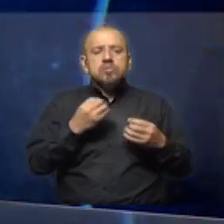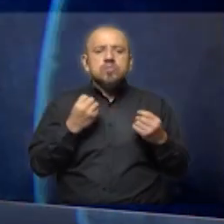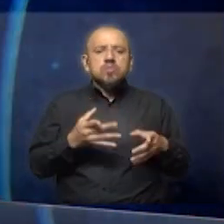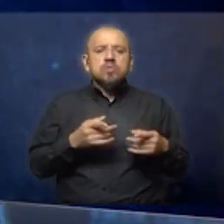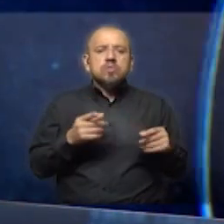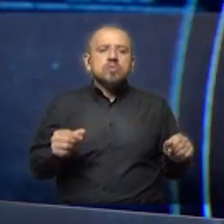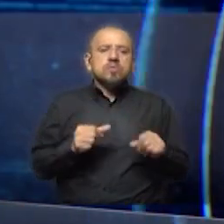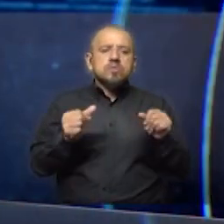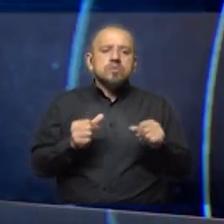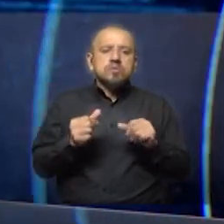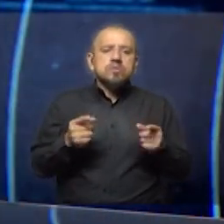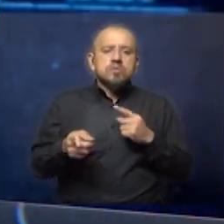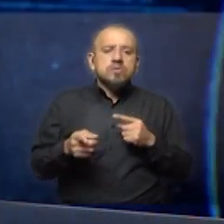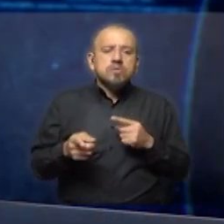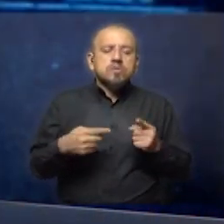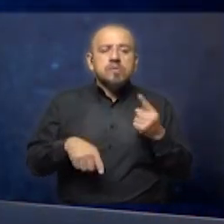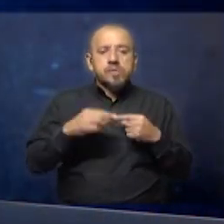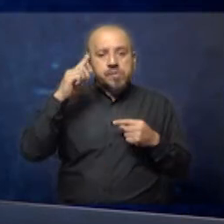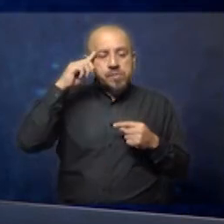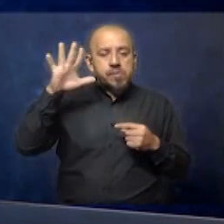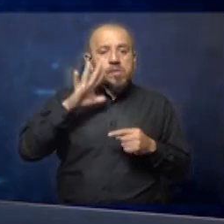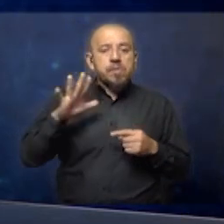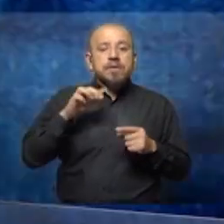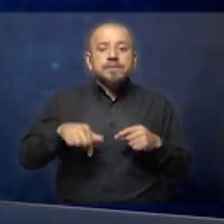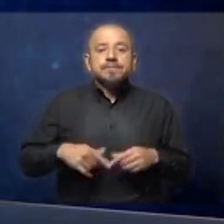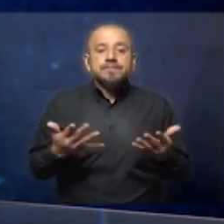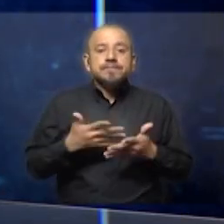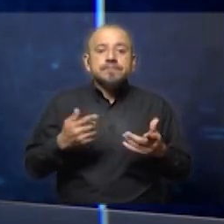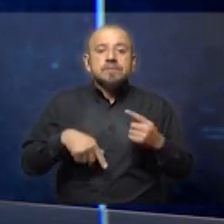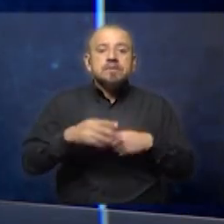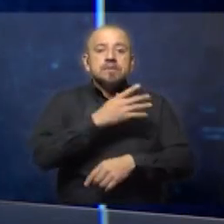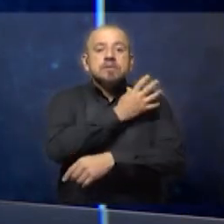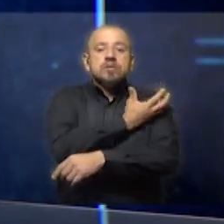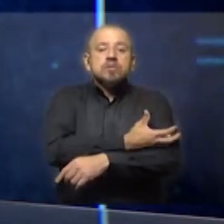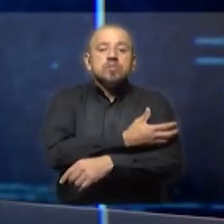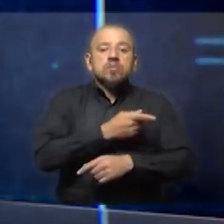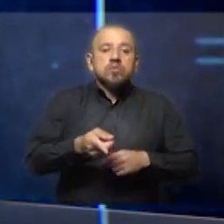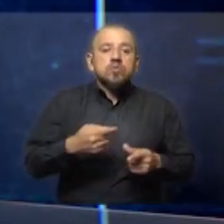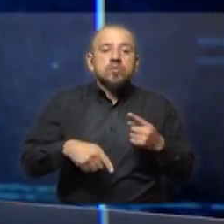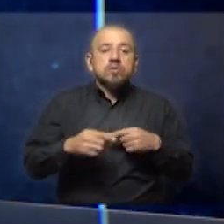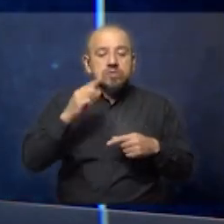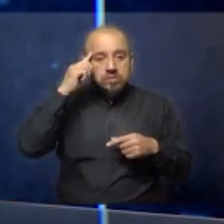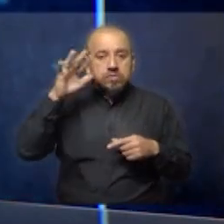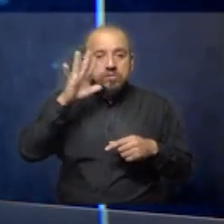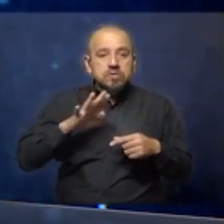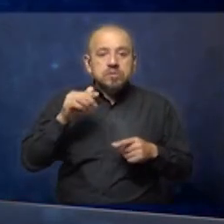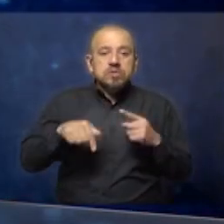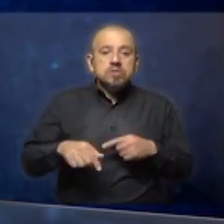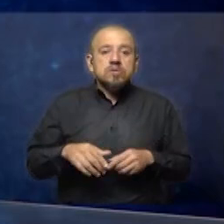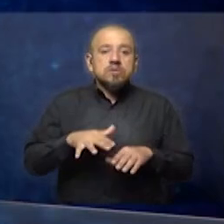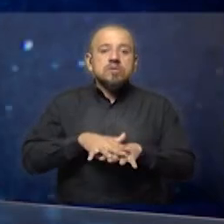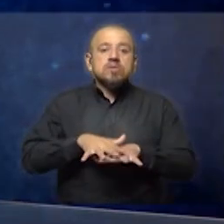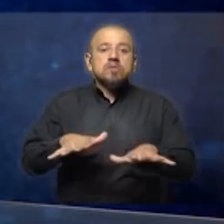termina de fundamentar dice Bueno imaginen ahora esto en las clases pobres imaginen esto Cómo se